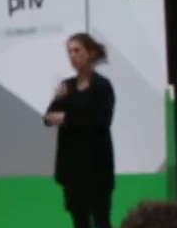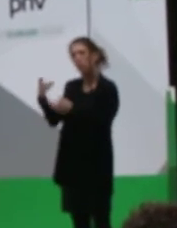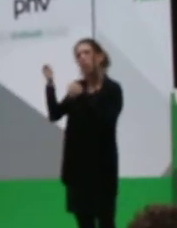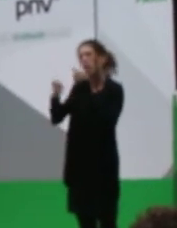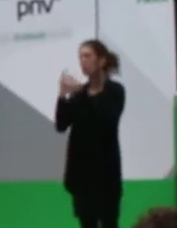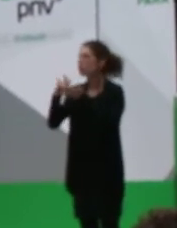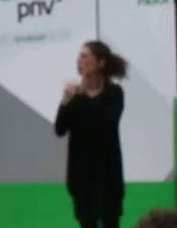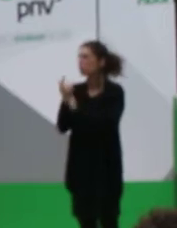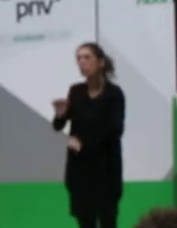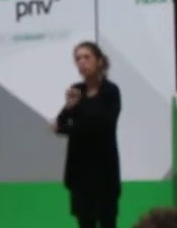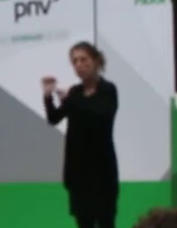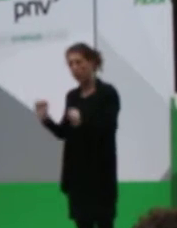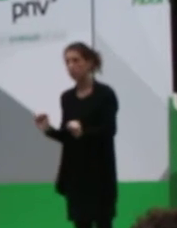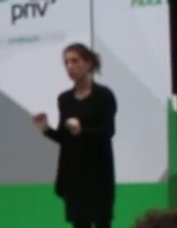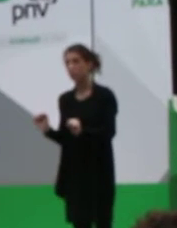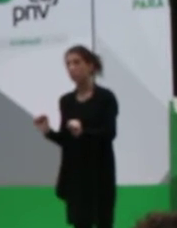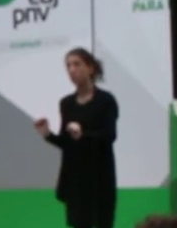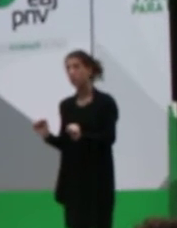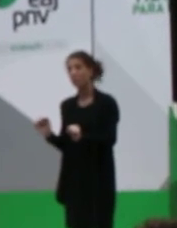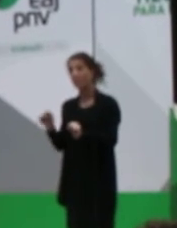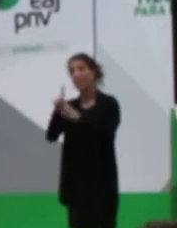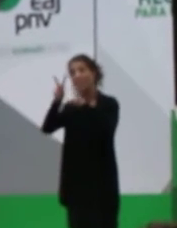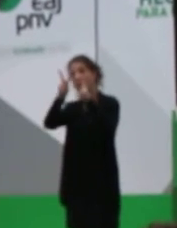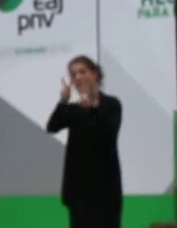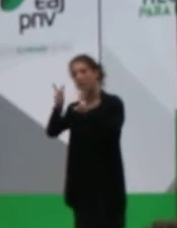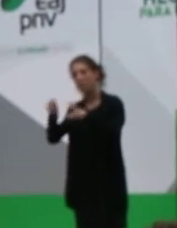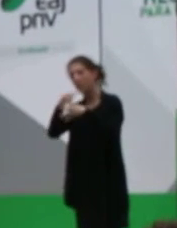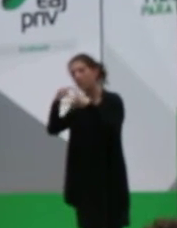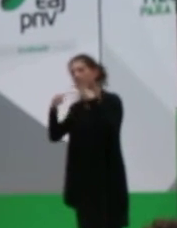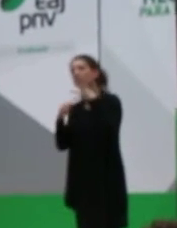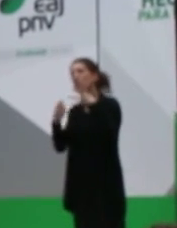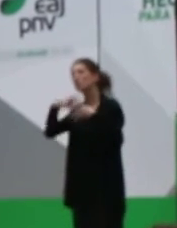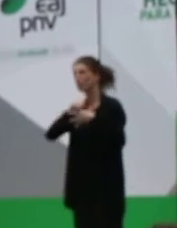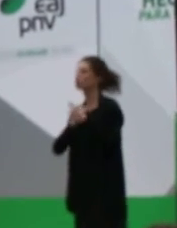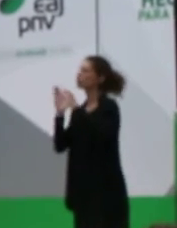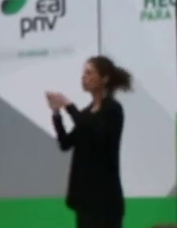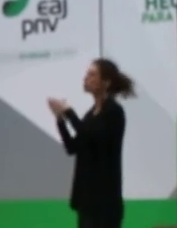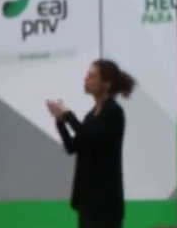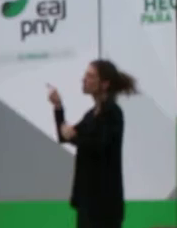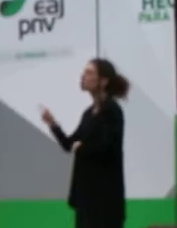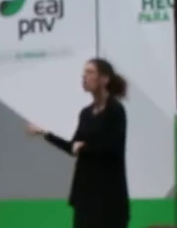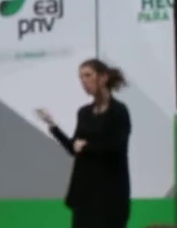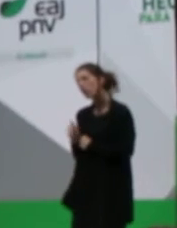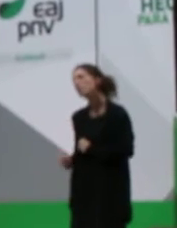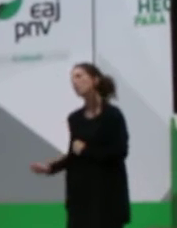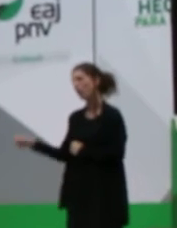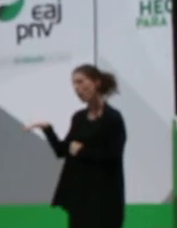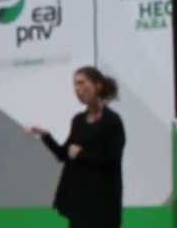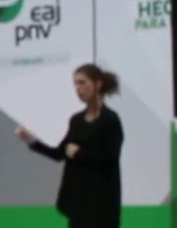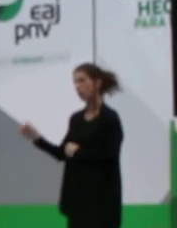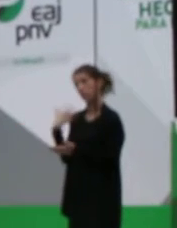emankorraren alde lan egiteko, eta horretarako, guzti horretarako, gai diren pertsonak frogatutako